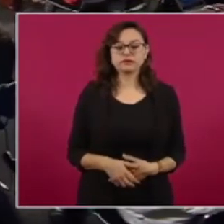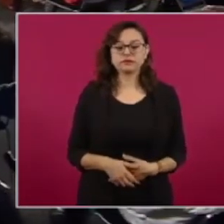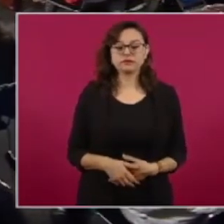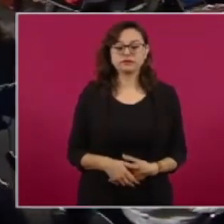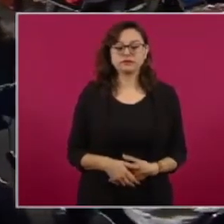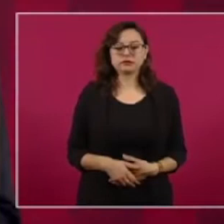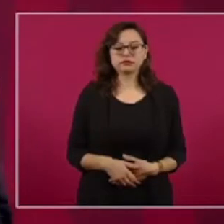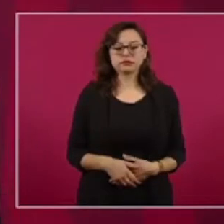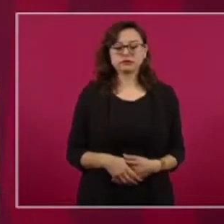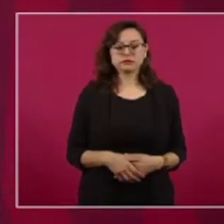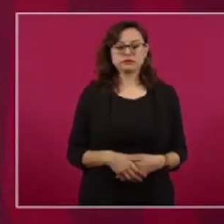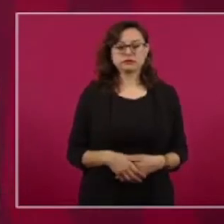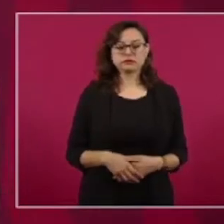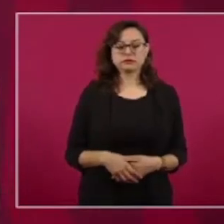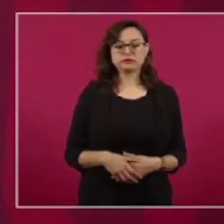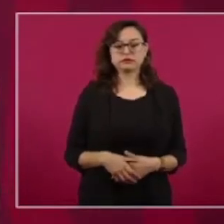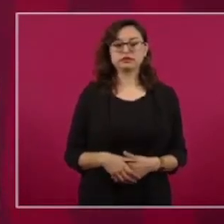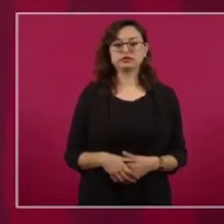una denuncia